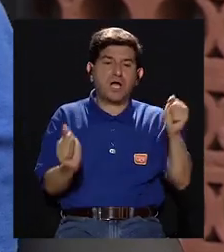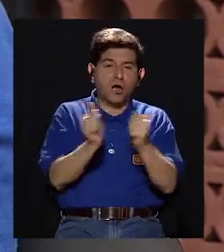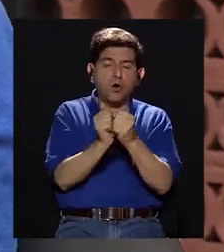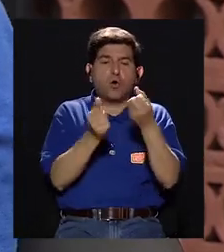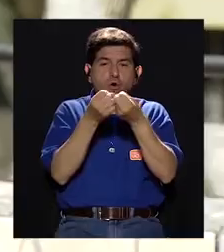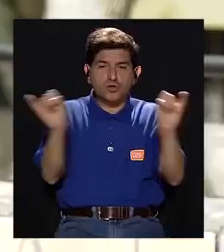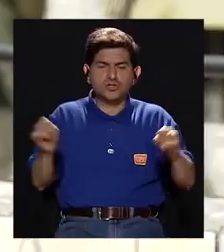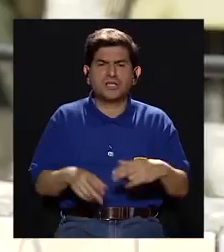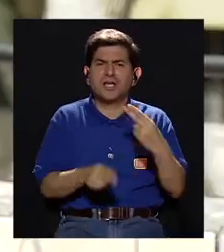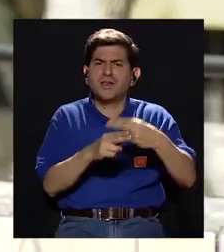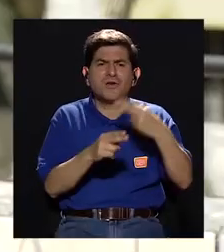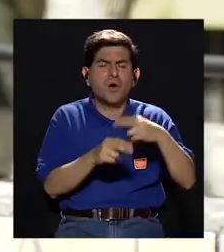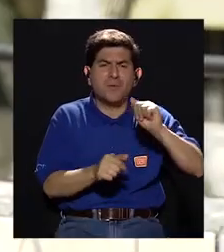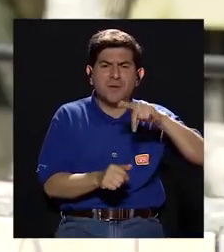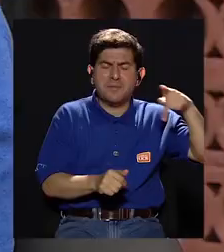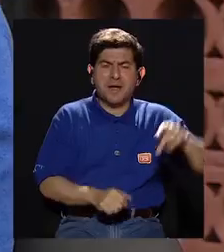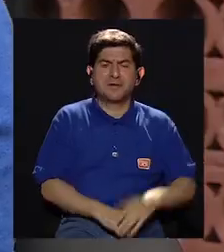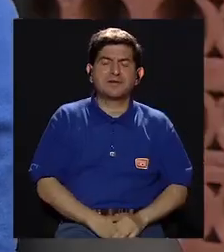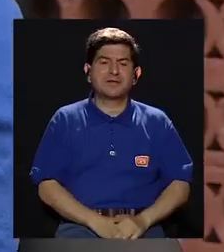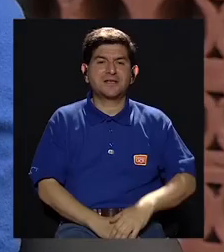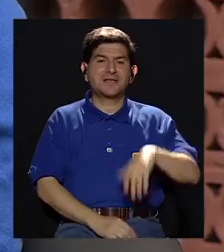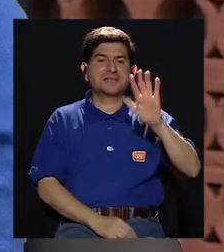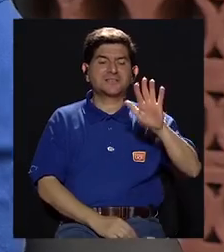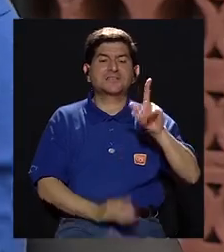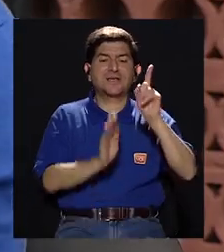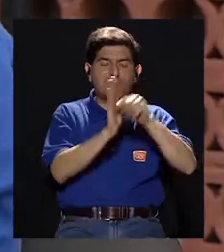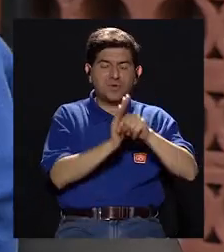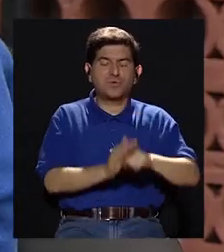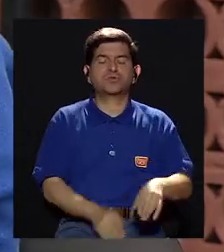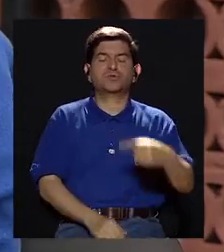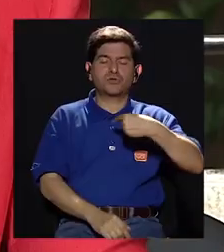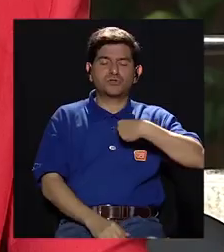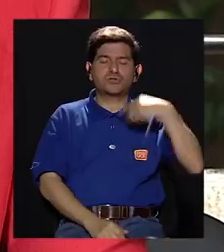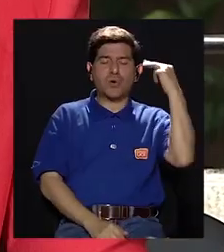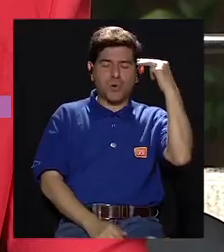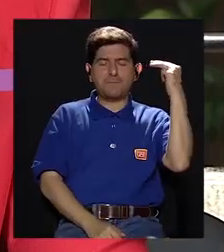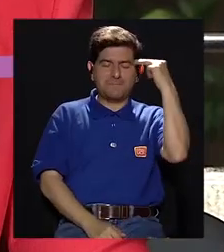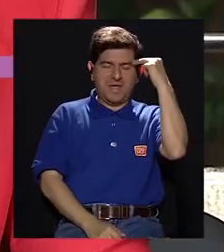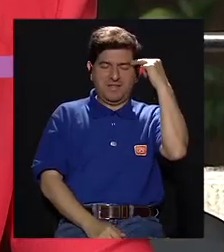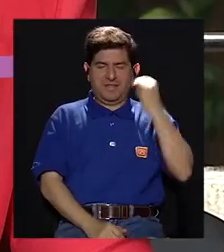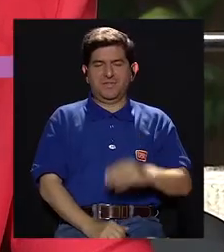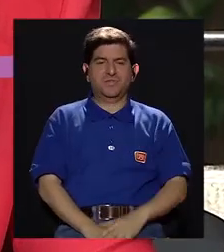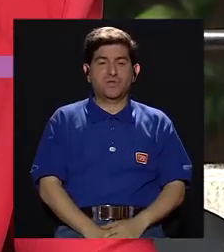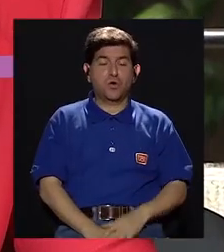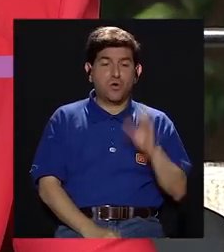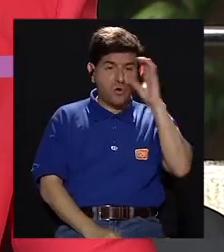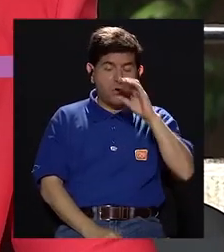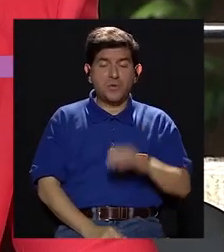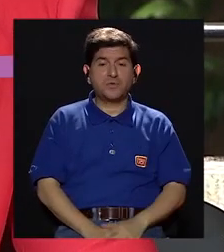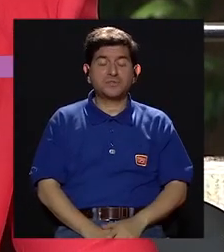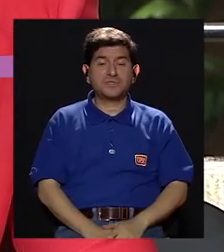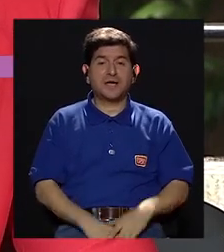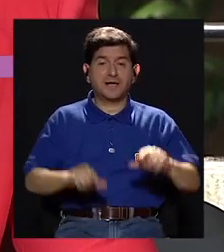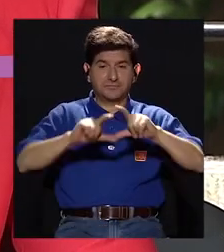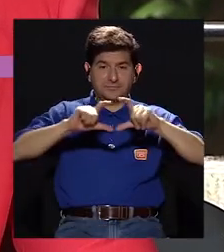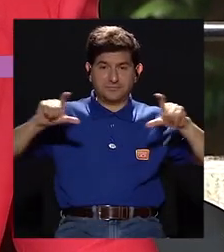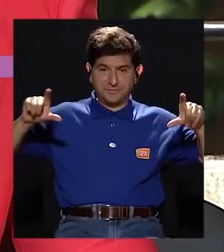música. ¿La aplicación cómo se llama? 5 minutos, Eumedito. Puedes encontrarla así como... O lo pueden buscar en la página